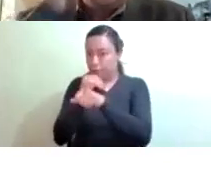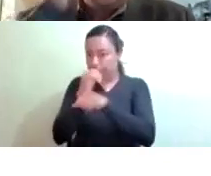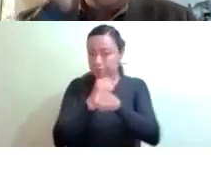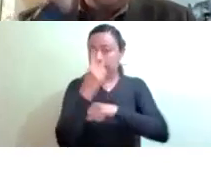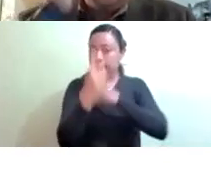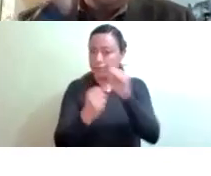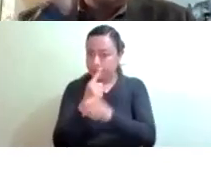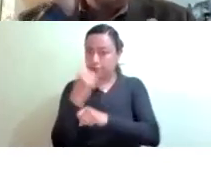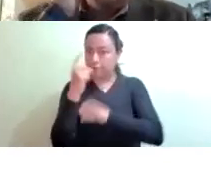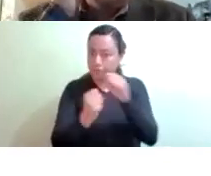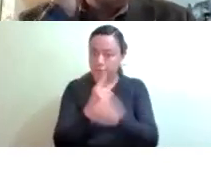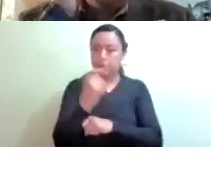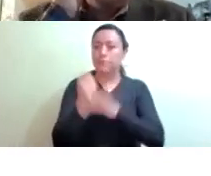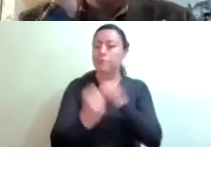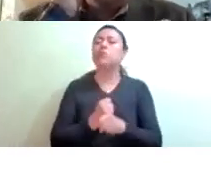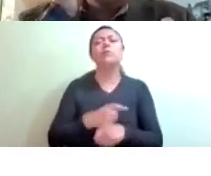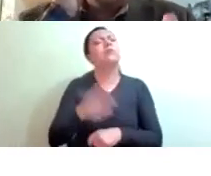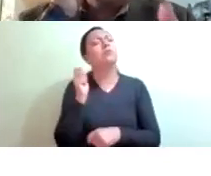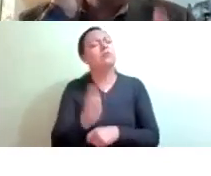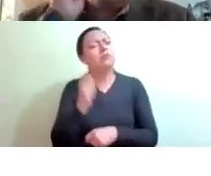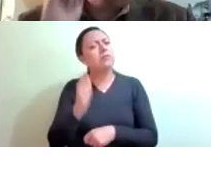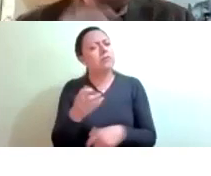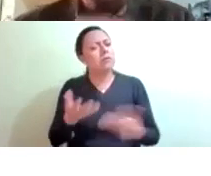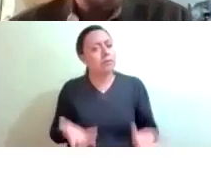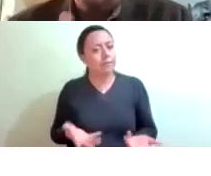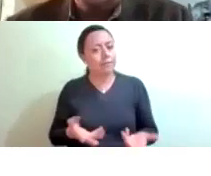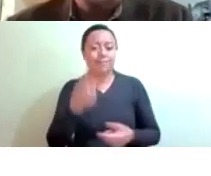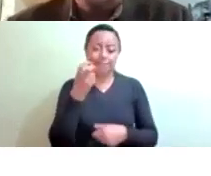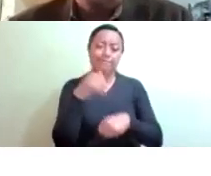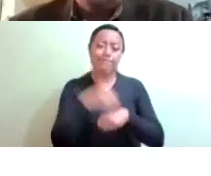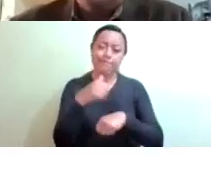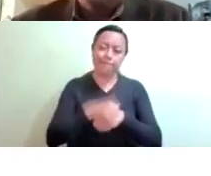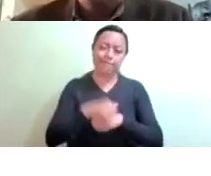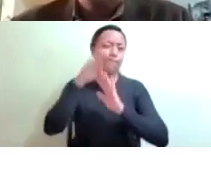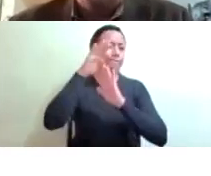decir que este número es todavía más bajo, es como del